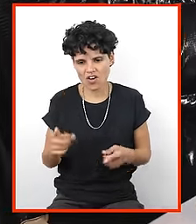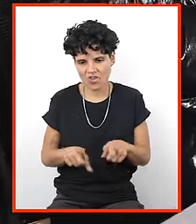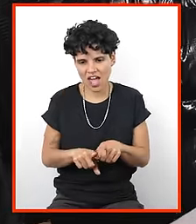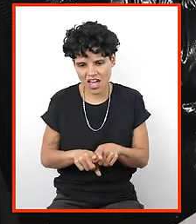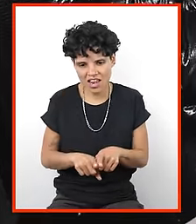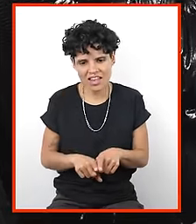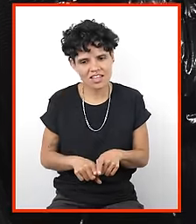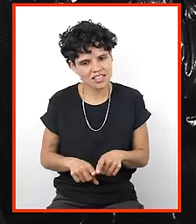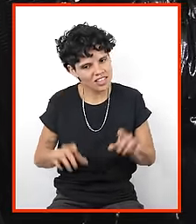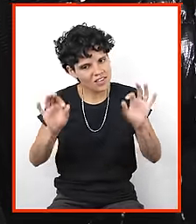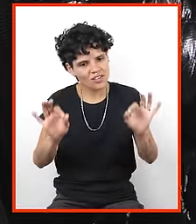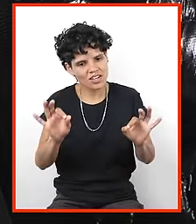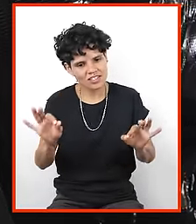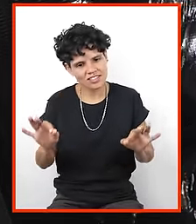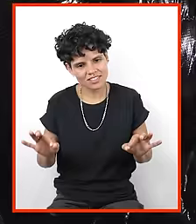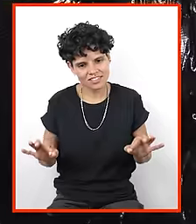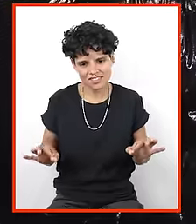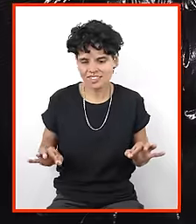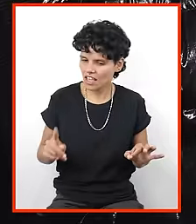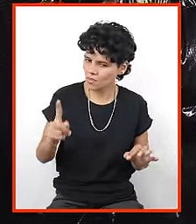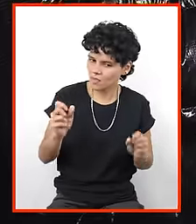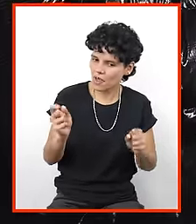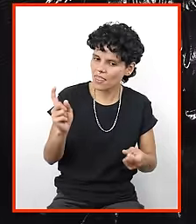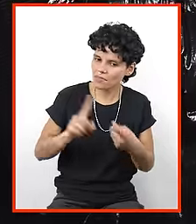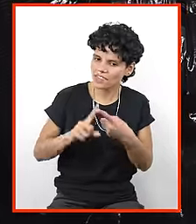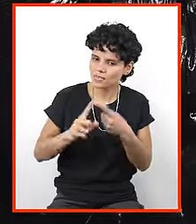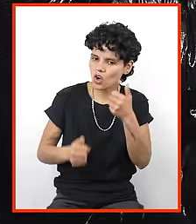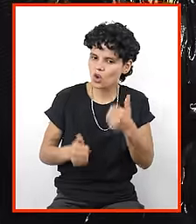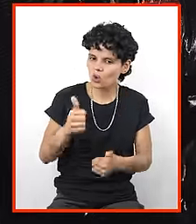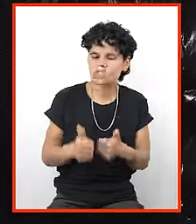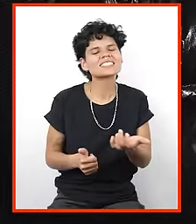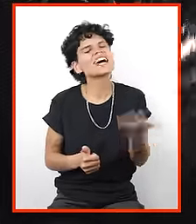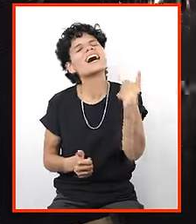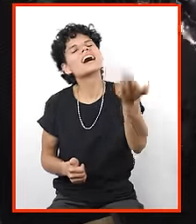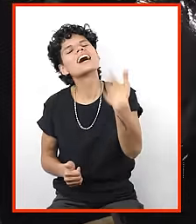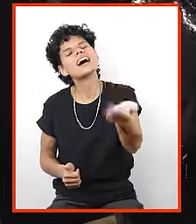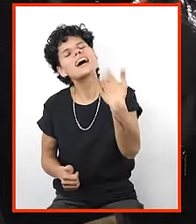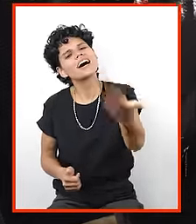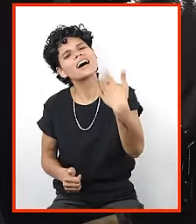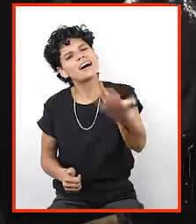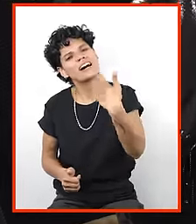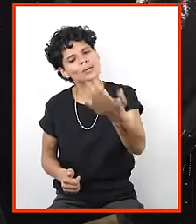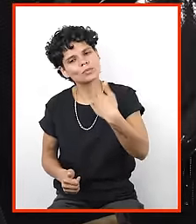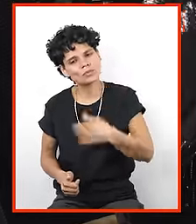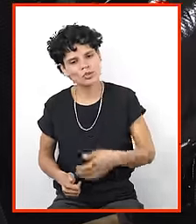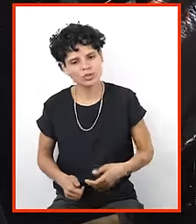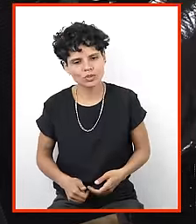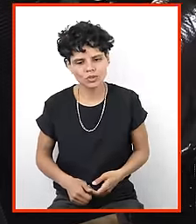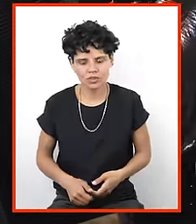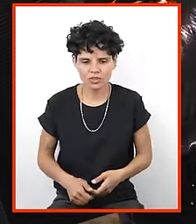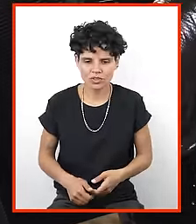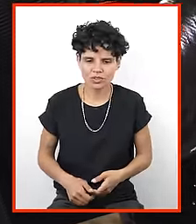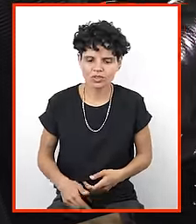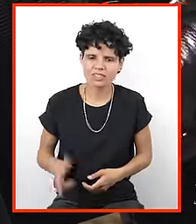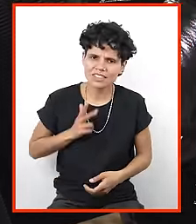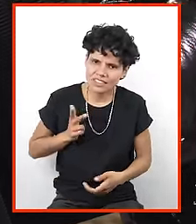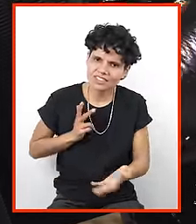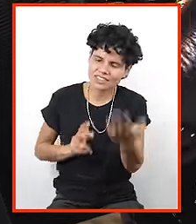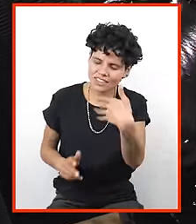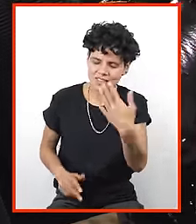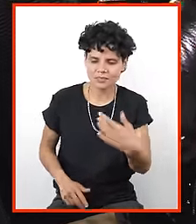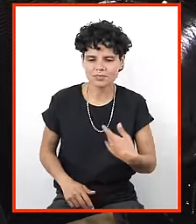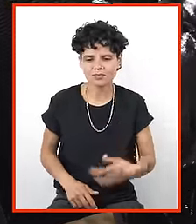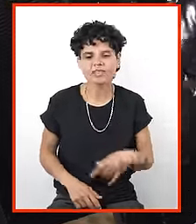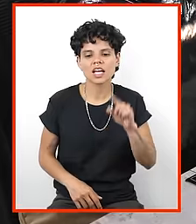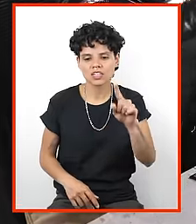Para premio, ¿ah? Para concurso. Ya, pues, dale. Bueno, ya, vamos a tirar la primera risa y yo te voy mostrando mejor, para que